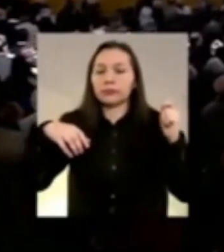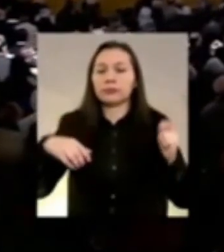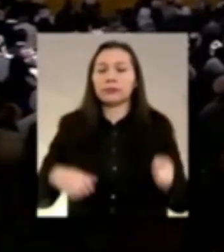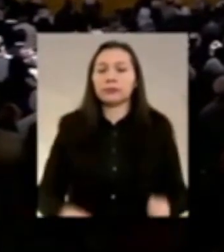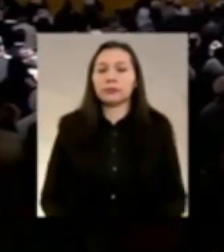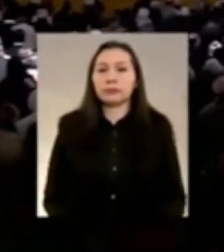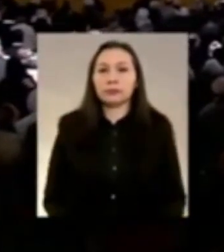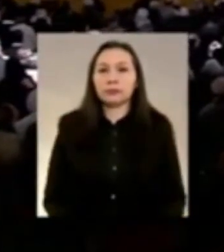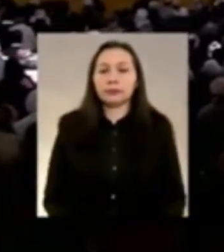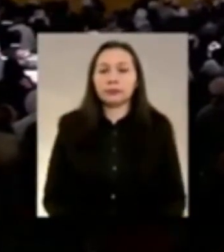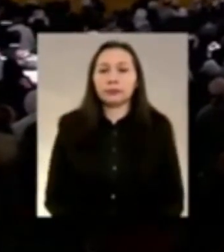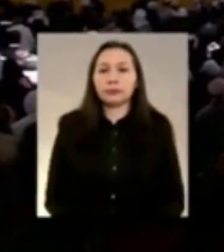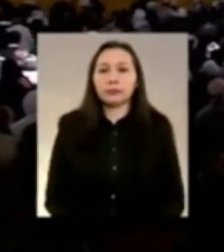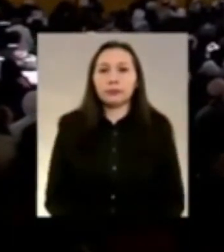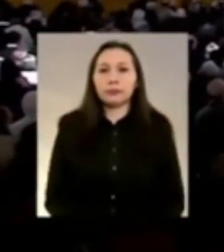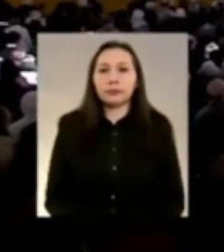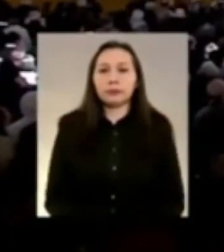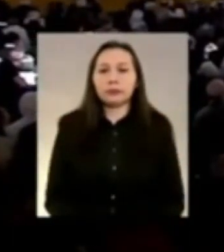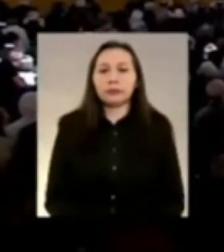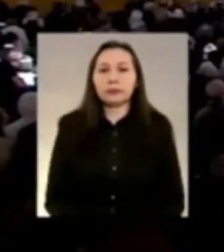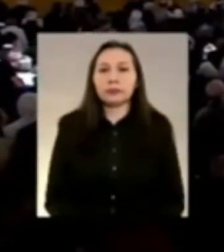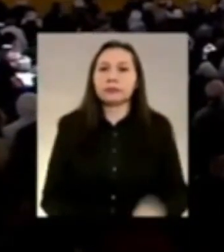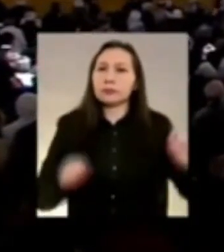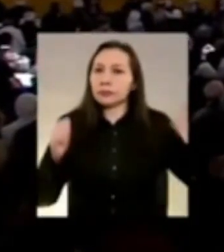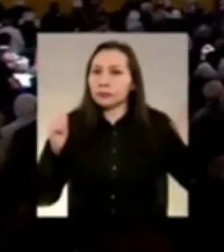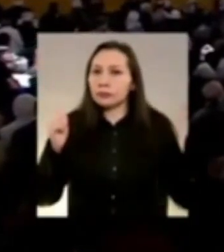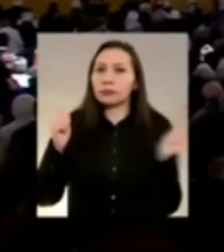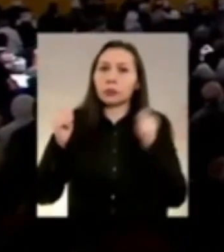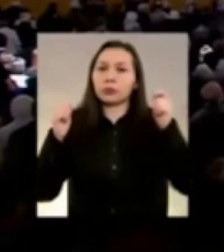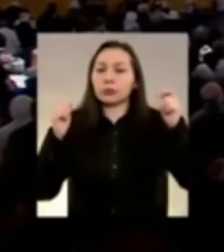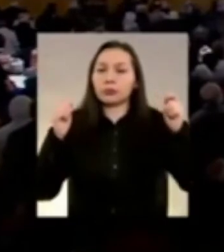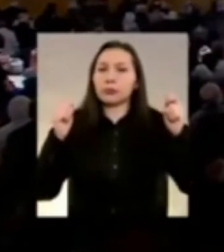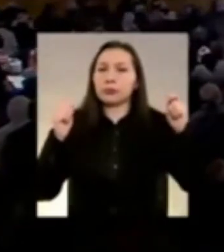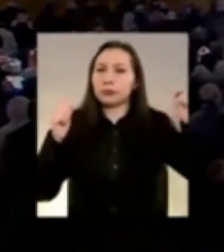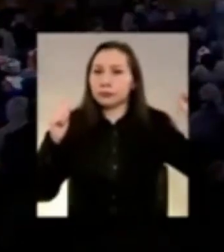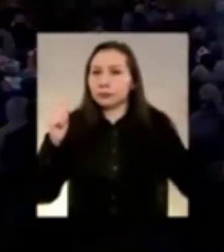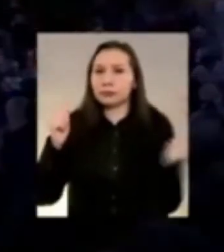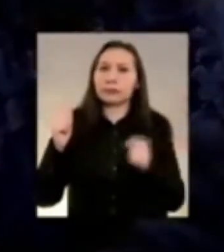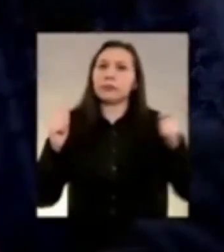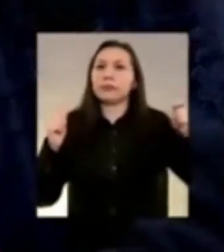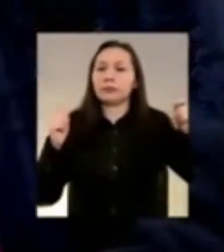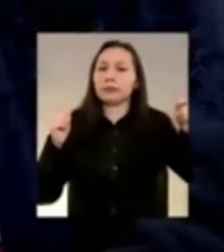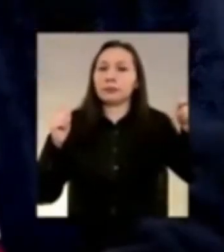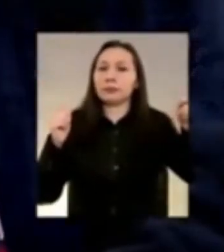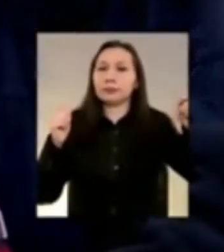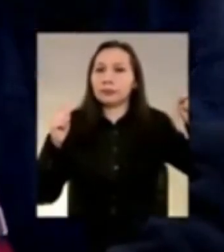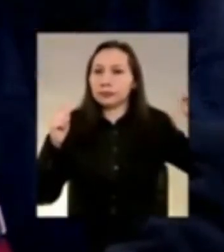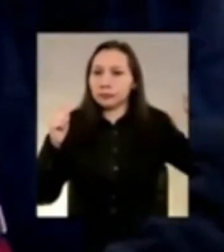Thank you.